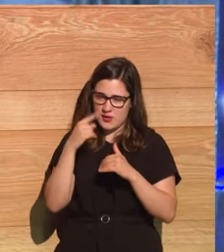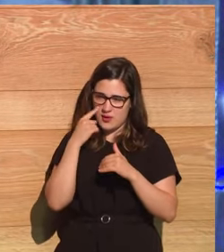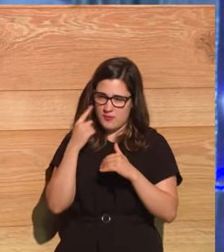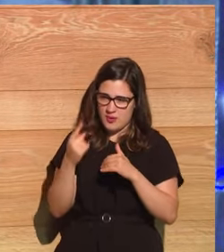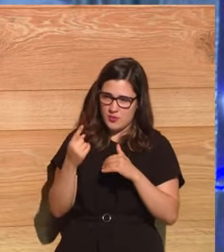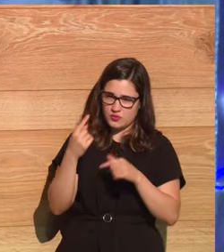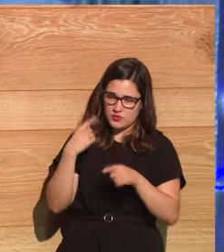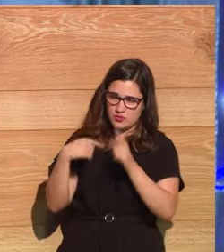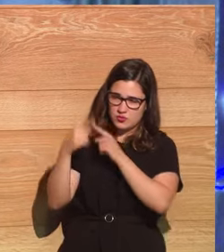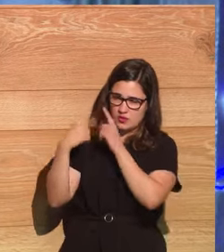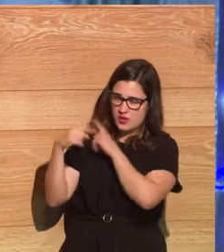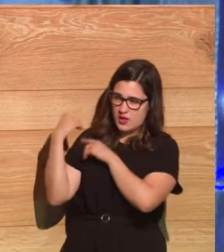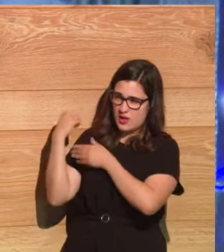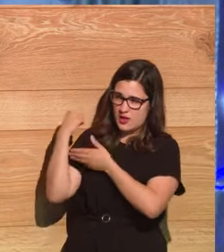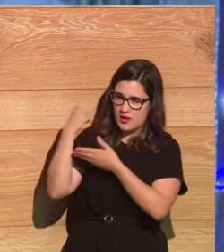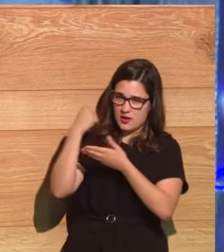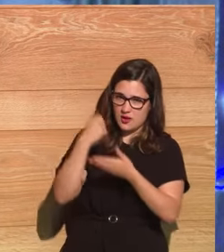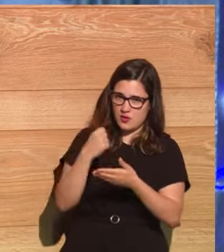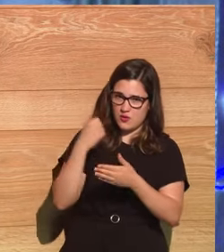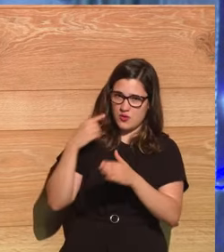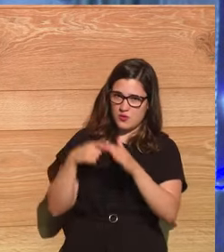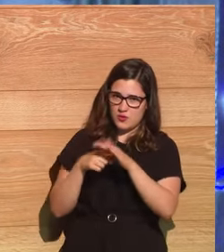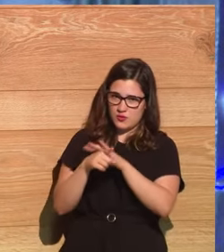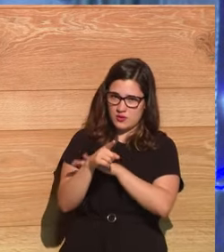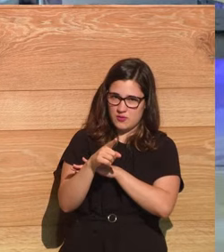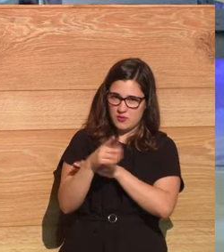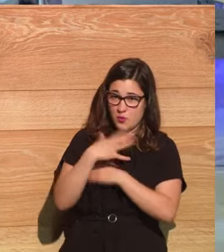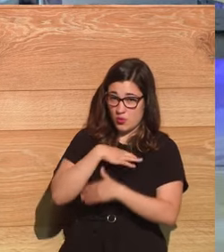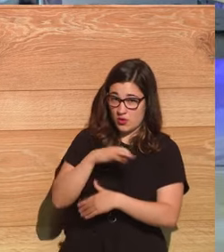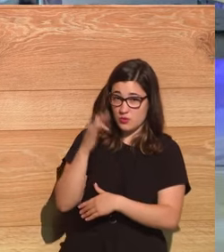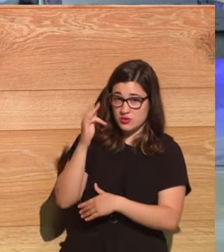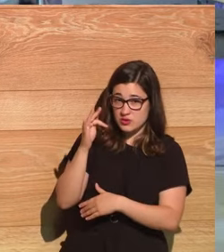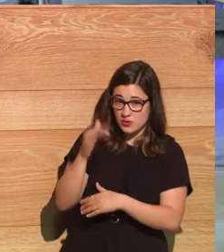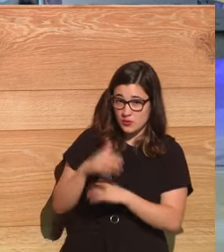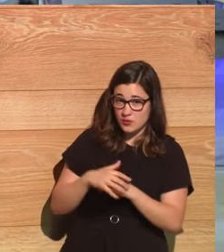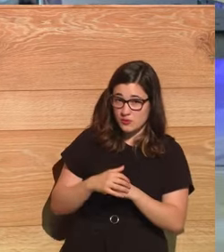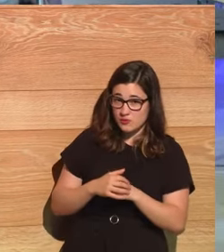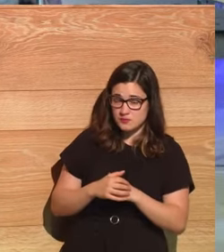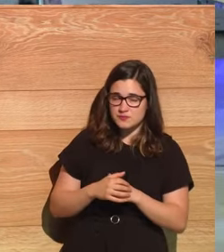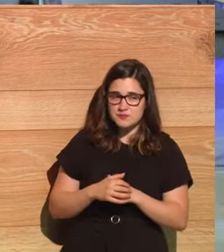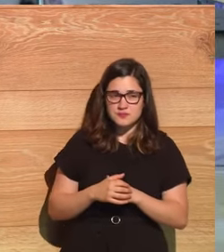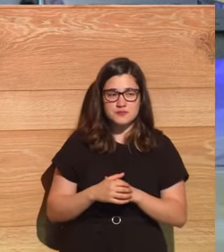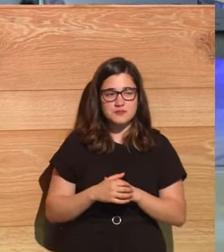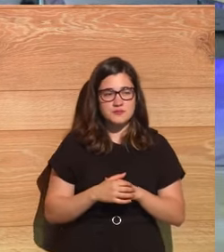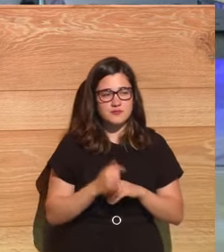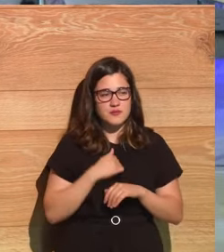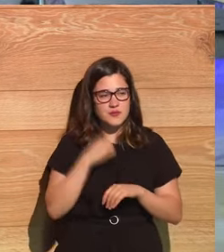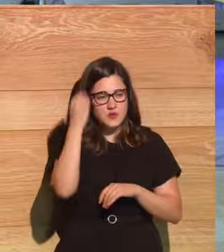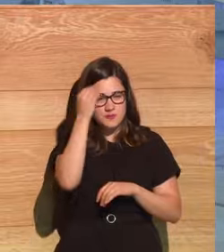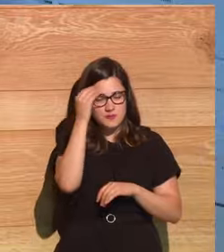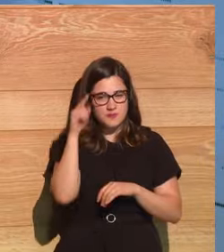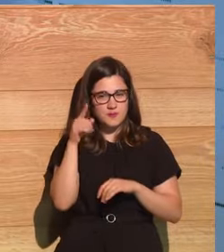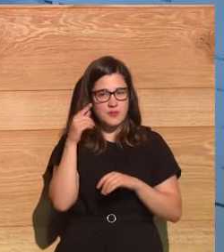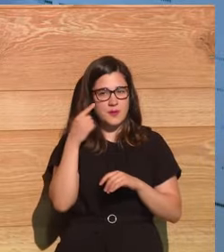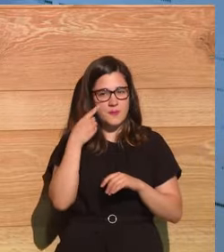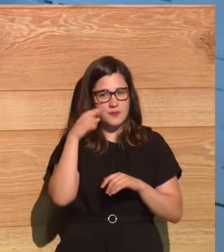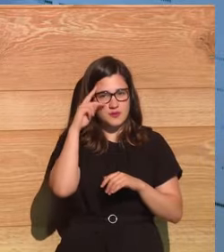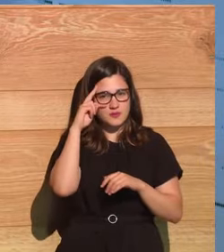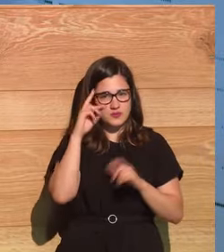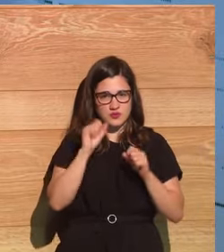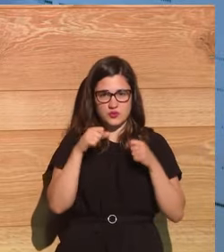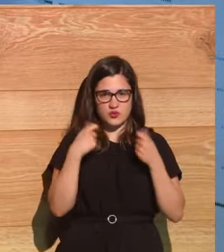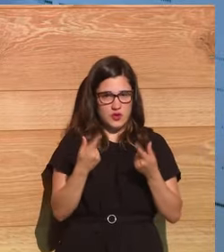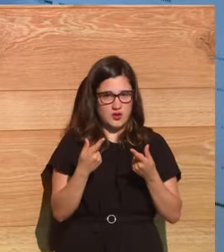evolutivo que tiene alguna cosa que lo explica y que hasta puede ser positivo? Claro, yo creo que ha sido, es decir, un experimento natural, muy obvio,